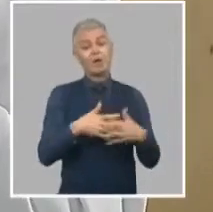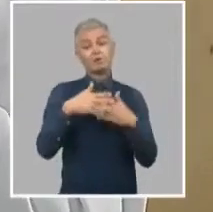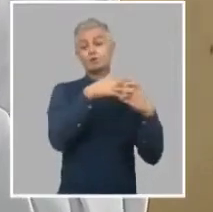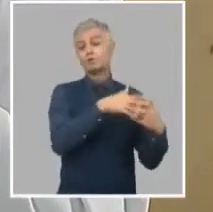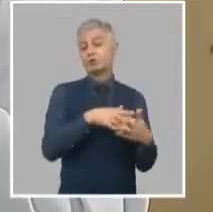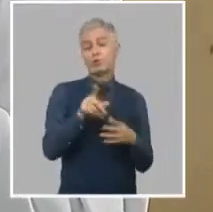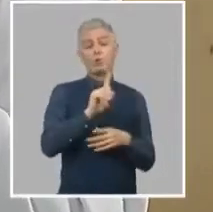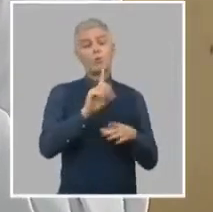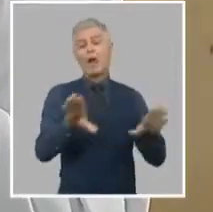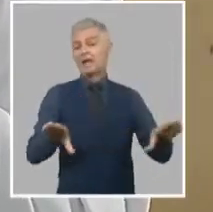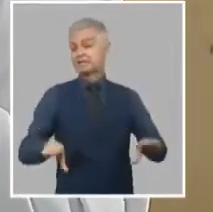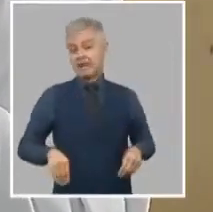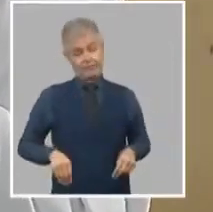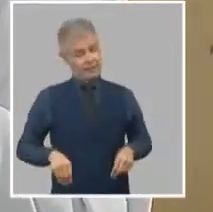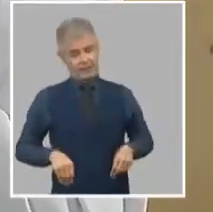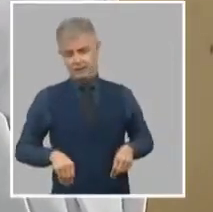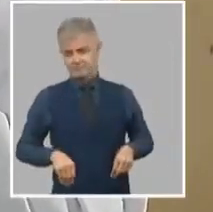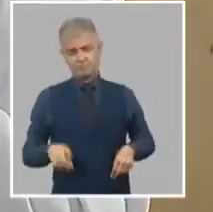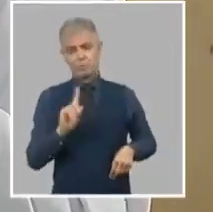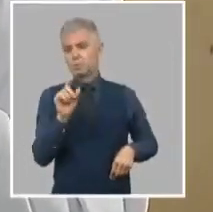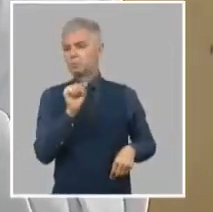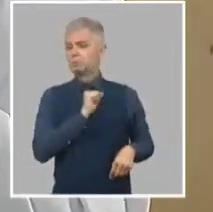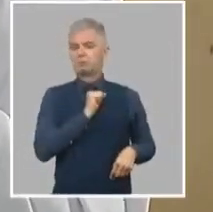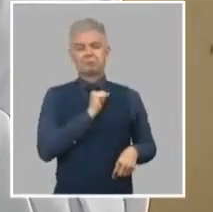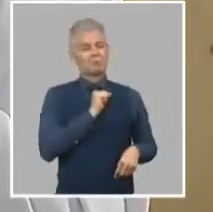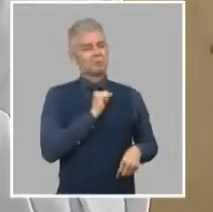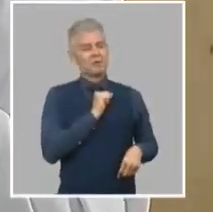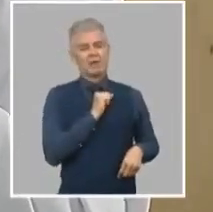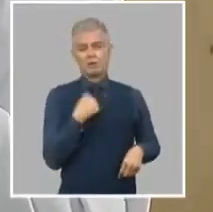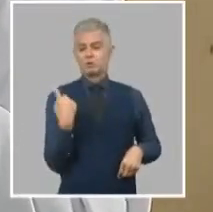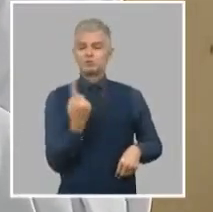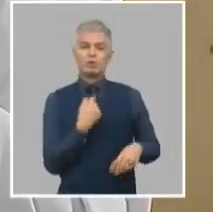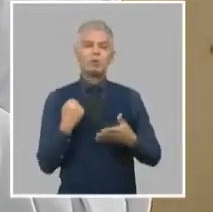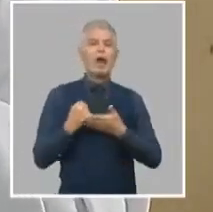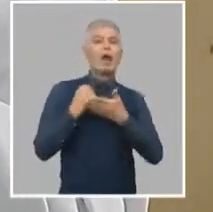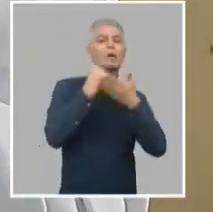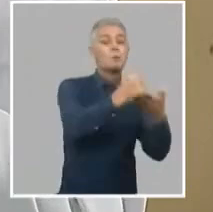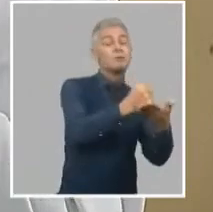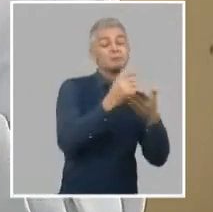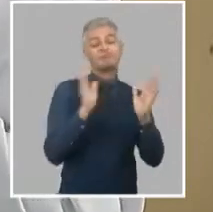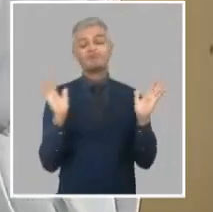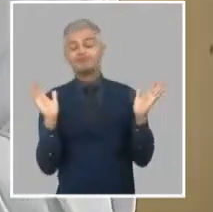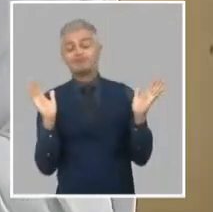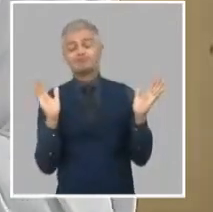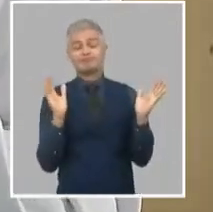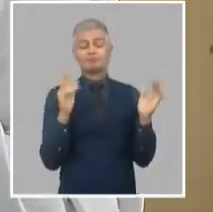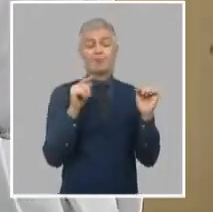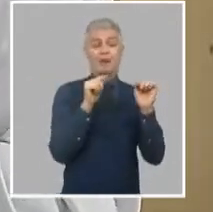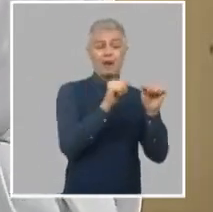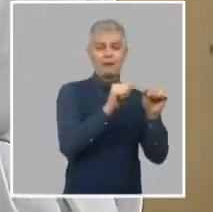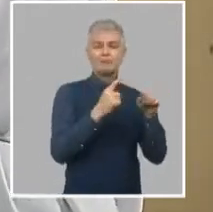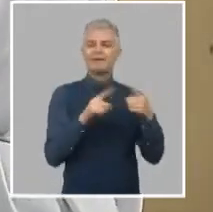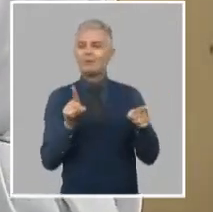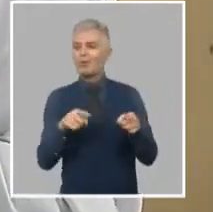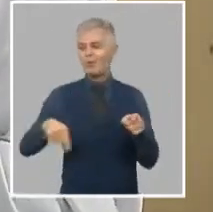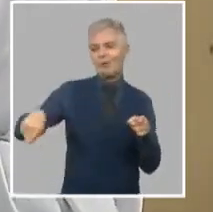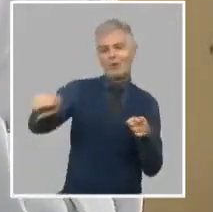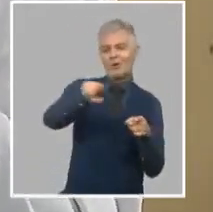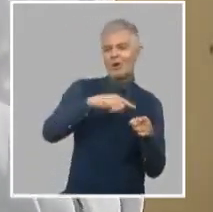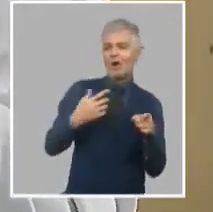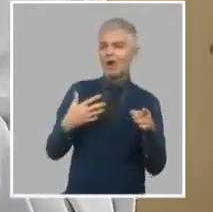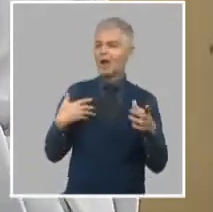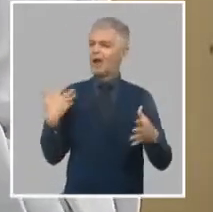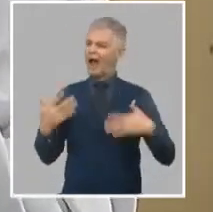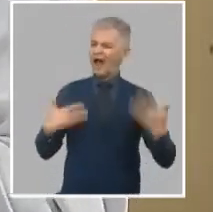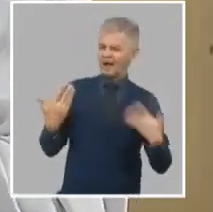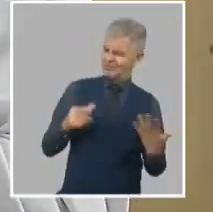el George Bush, el Jr., no quiso aceptar nuestra colaboración. Pero el ánimo que ahí